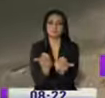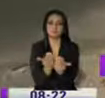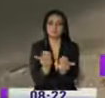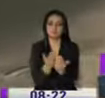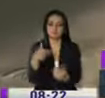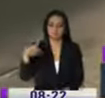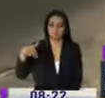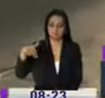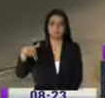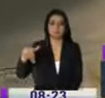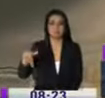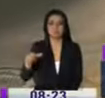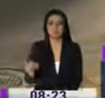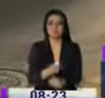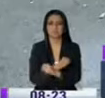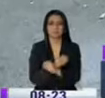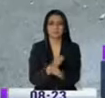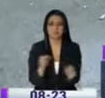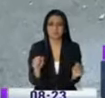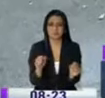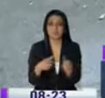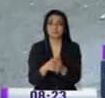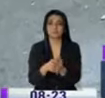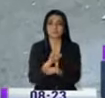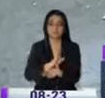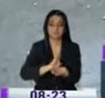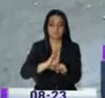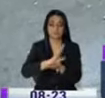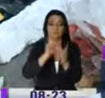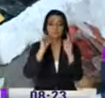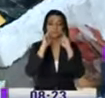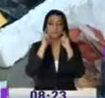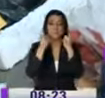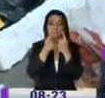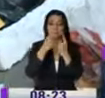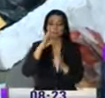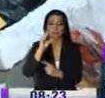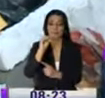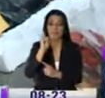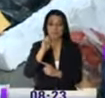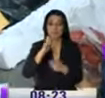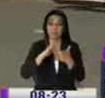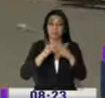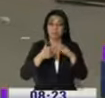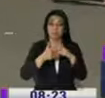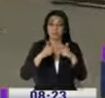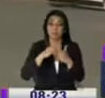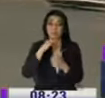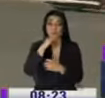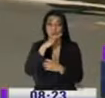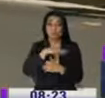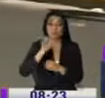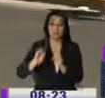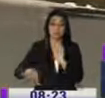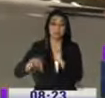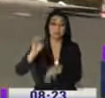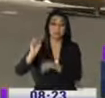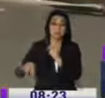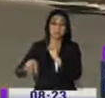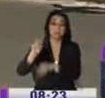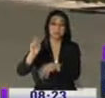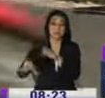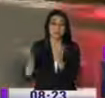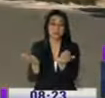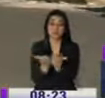por el lugar sea una hazaña. Para el barrio de Santa Bárbara Baja, el problema de insalubridad por arrojar indiscriminadamente